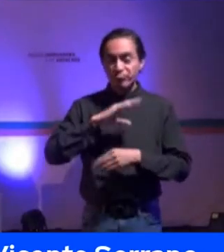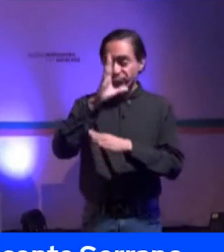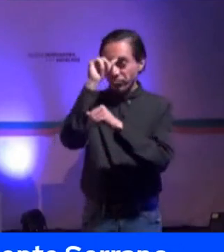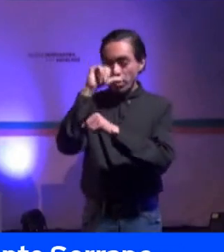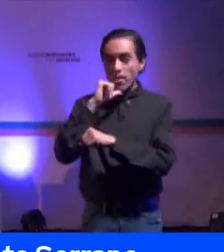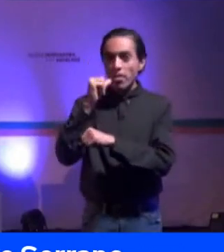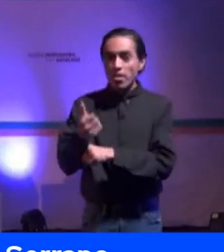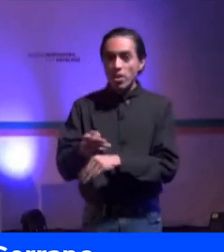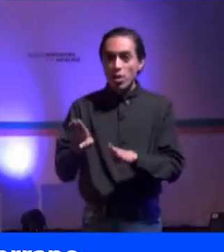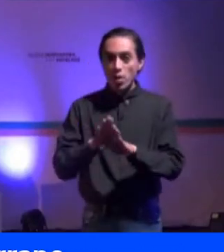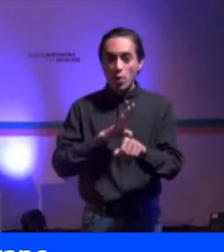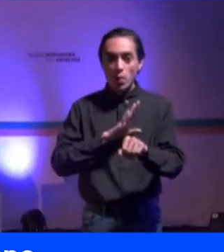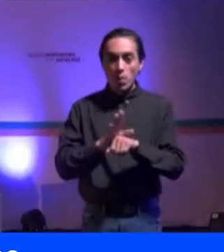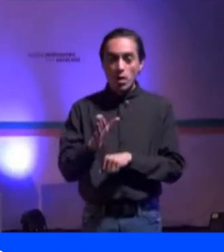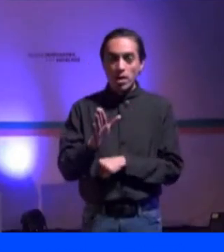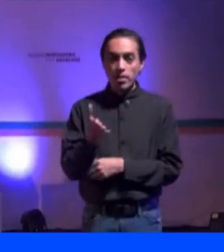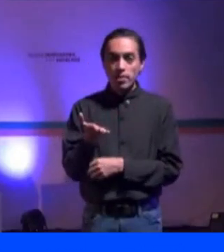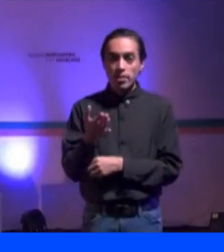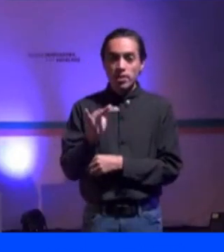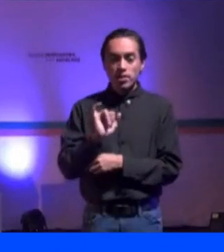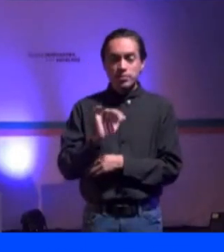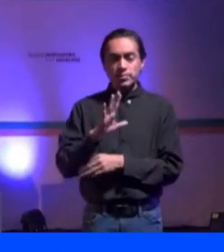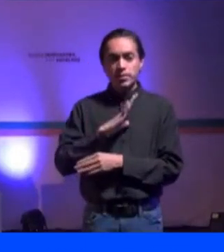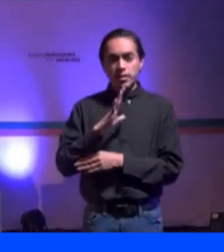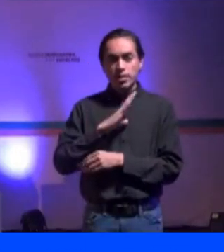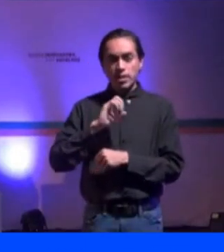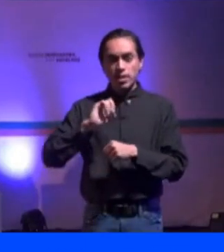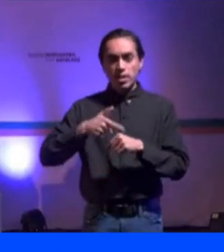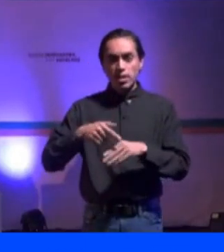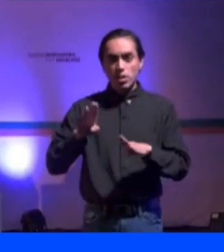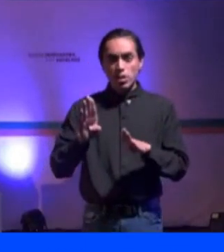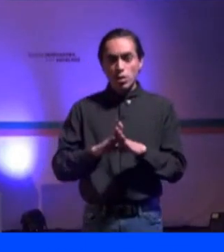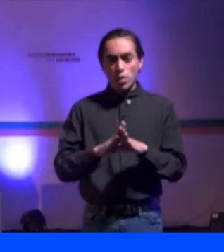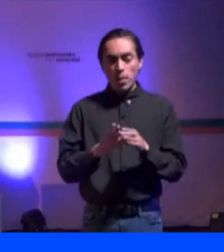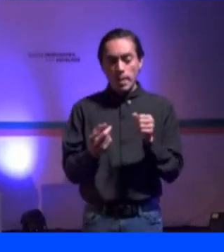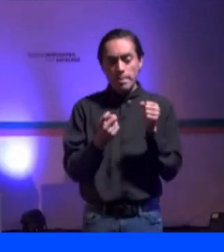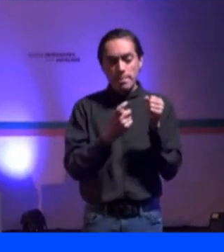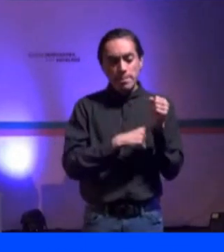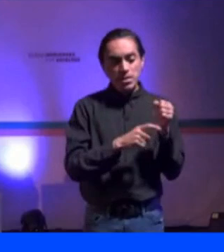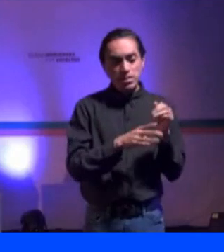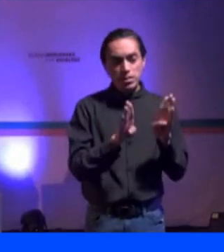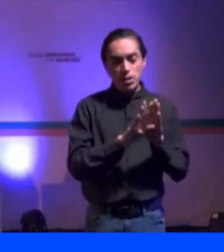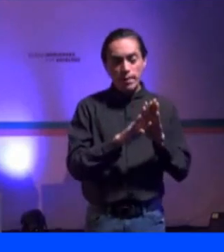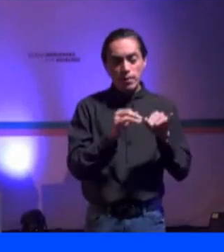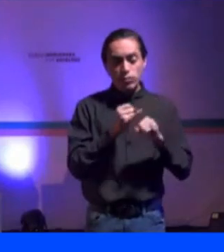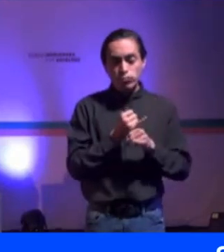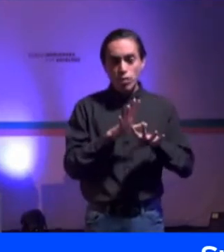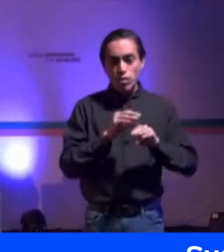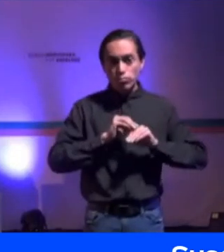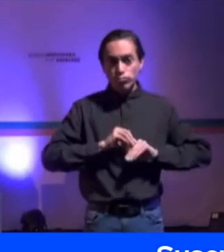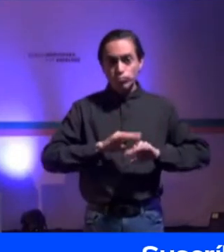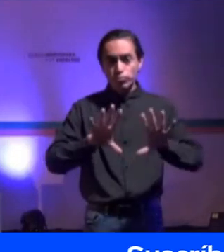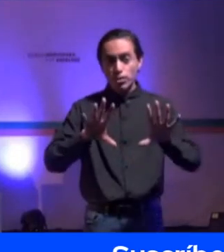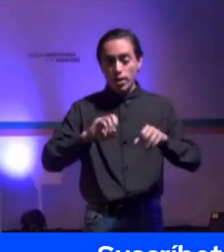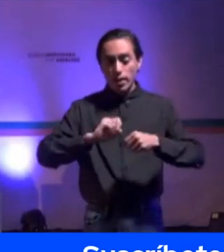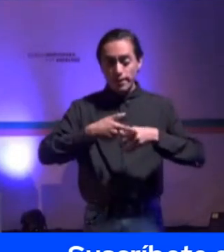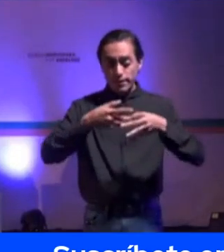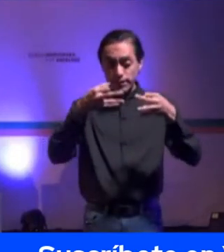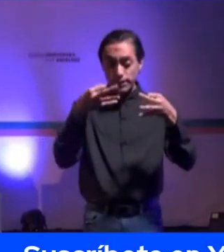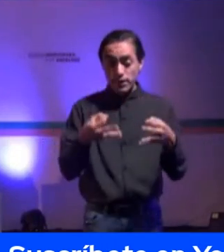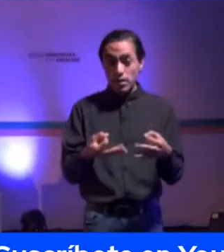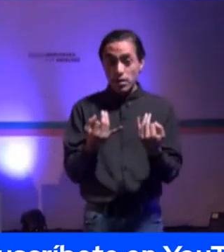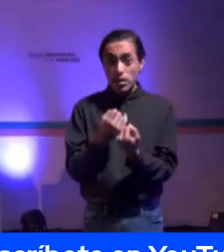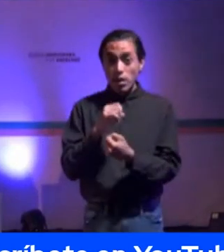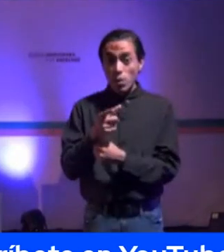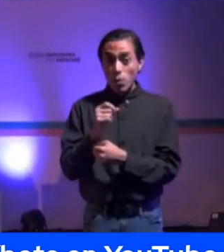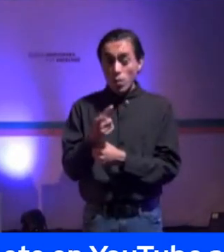a pesar de que se le metió un hachazo a la publicidad oficial, que sigan siendo los